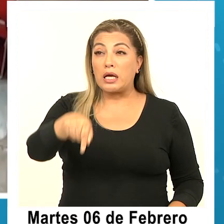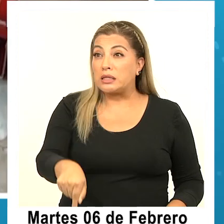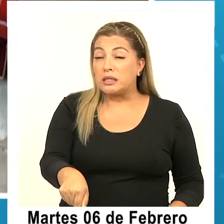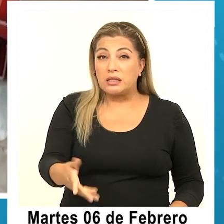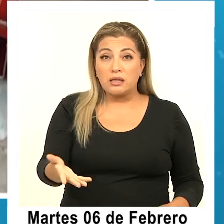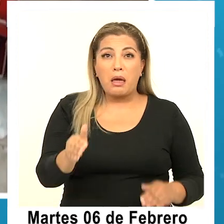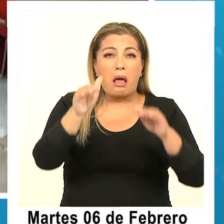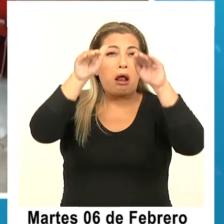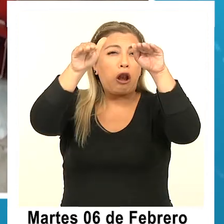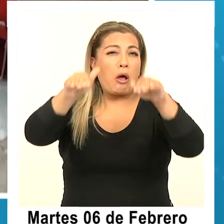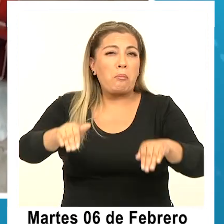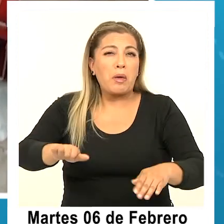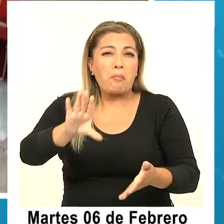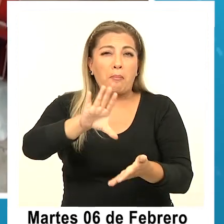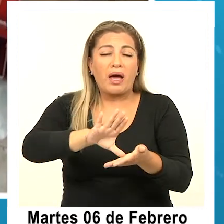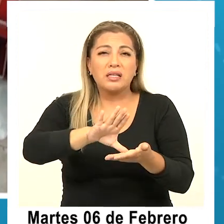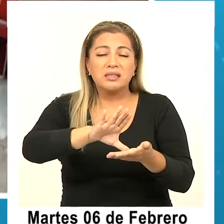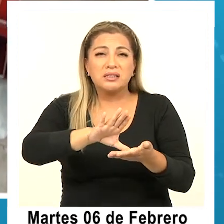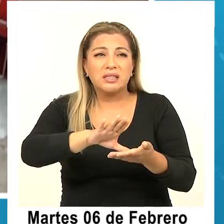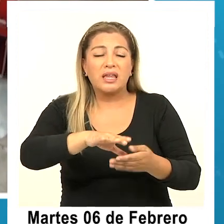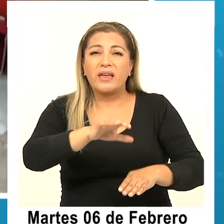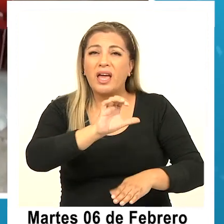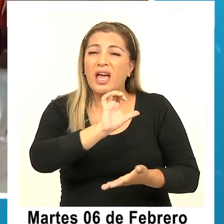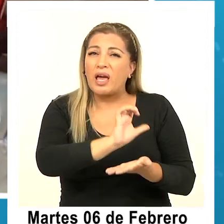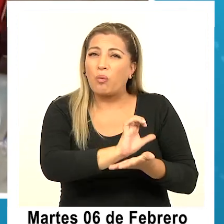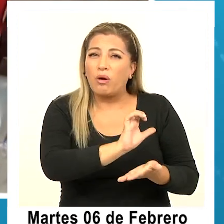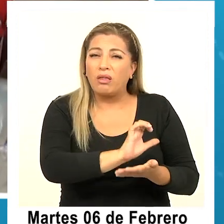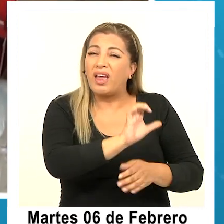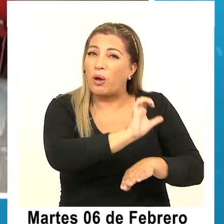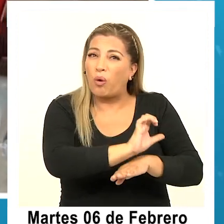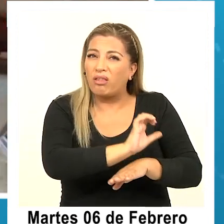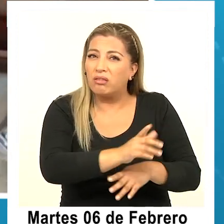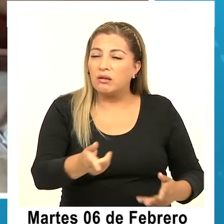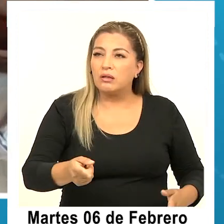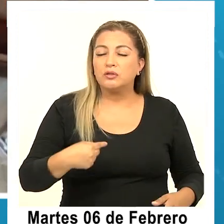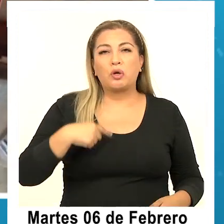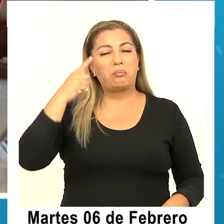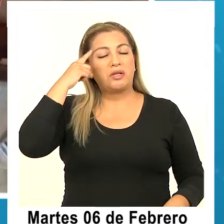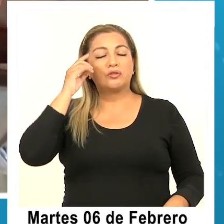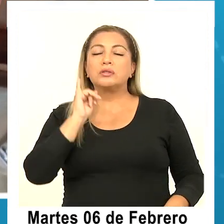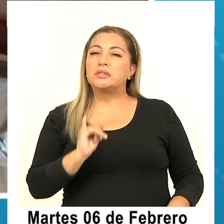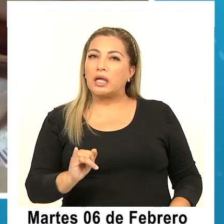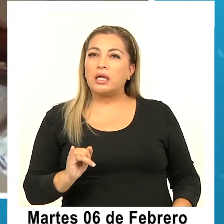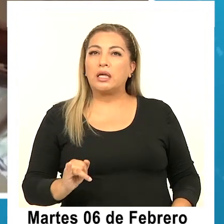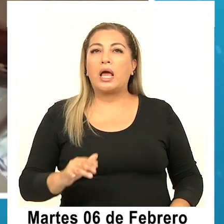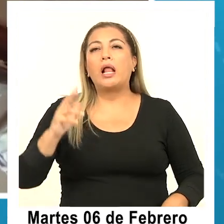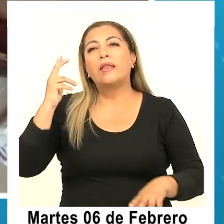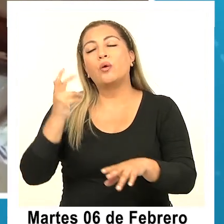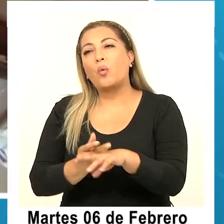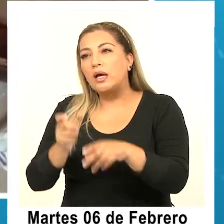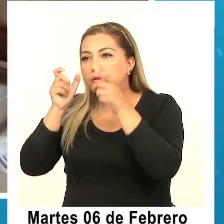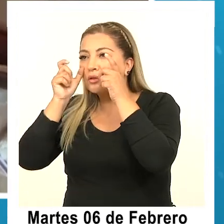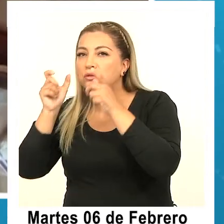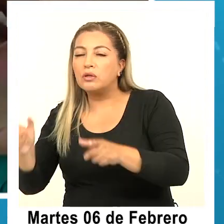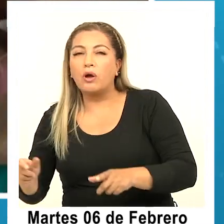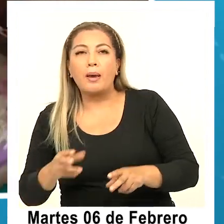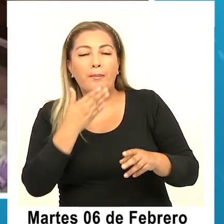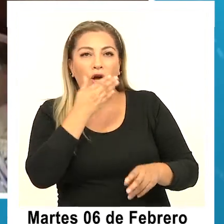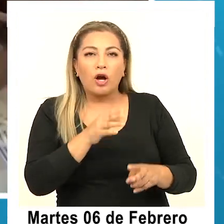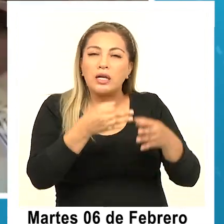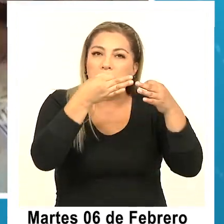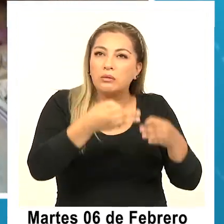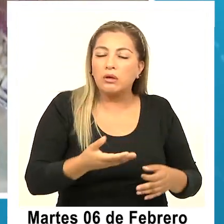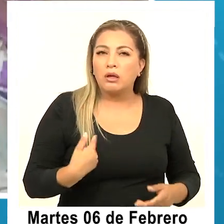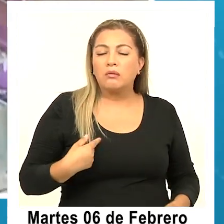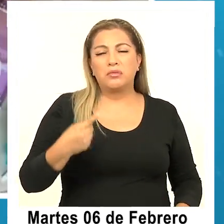pasar lo mismo que en Ecuador? A mí no me da esa sensación, a mí me da la sensación que sí, hay que controlar más la delincuencia, hay que mejorar la seguridad,